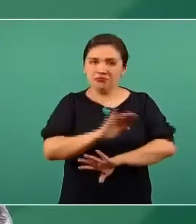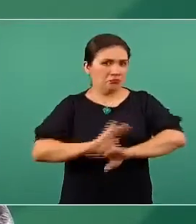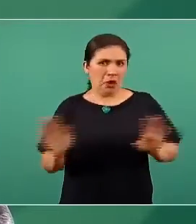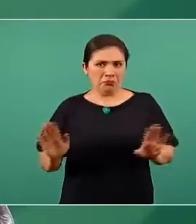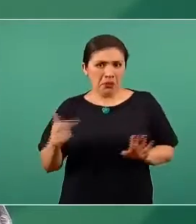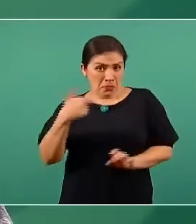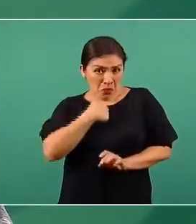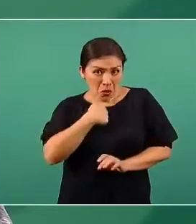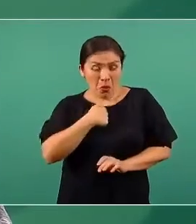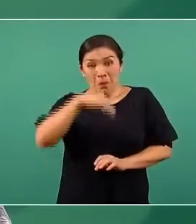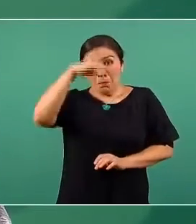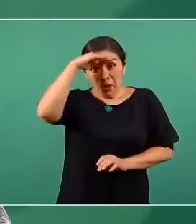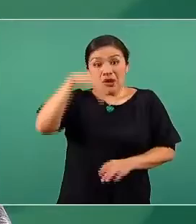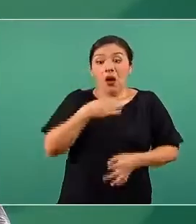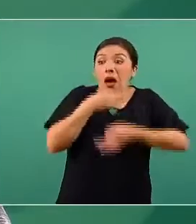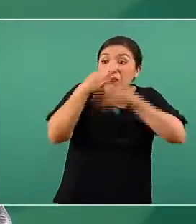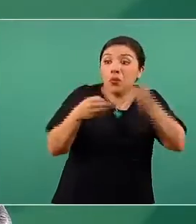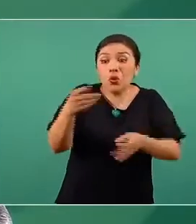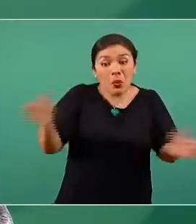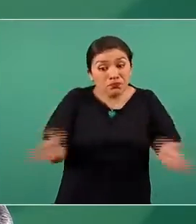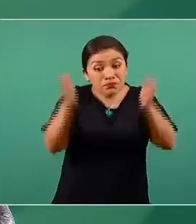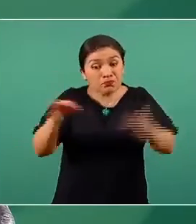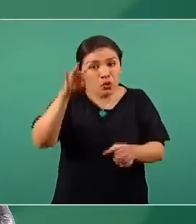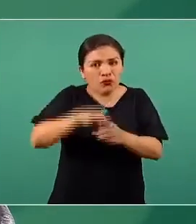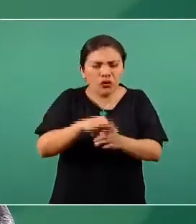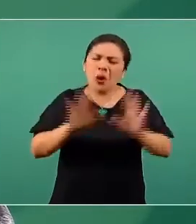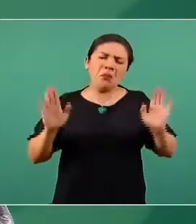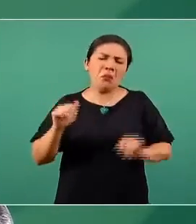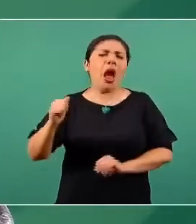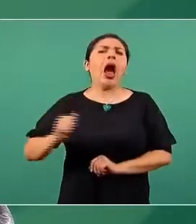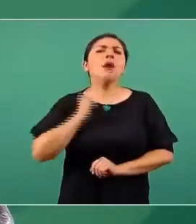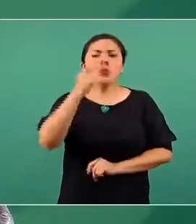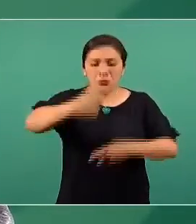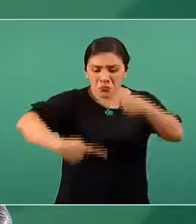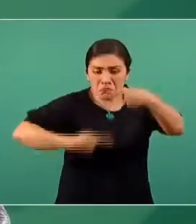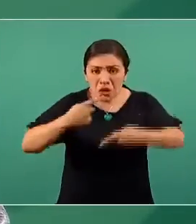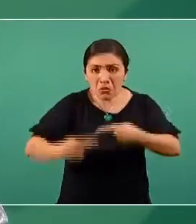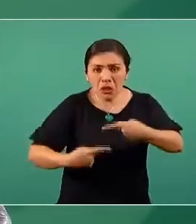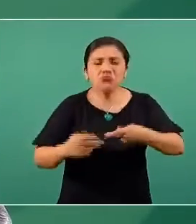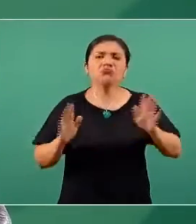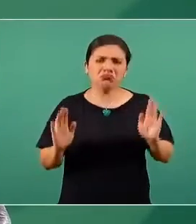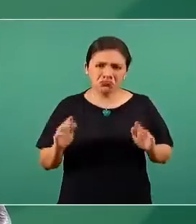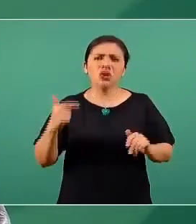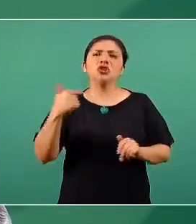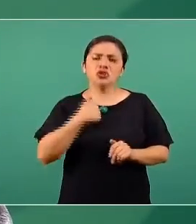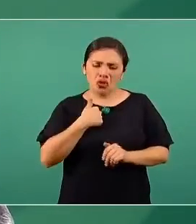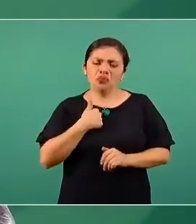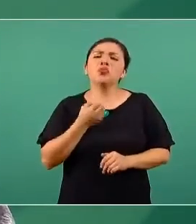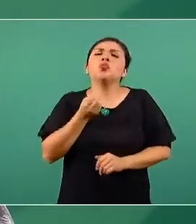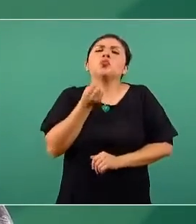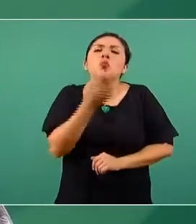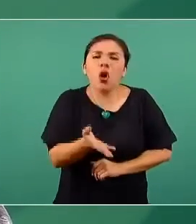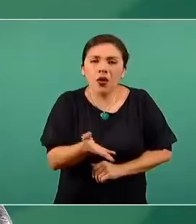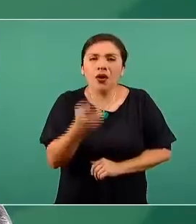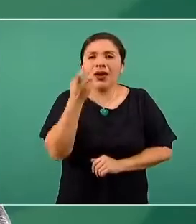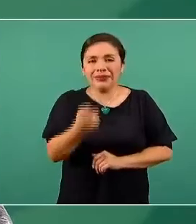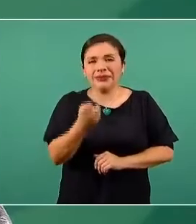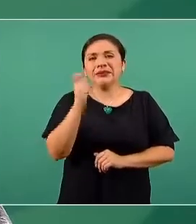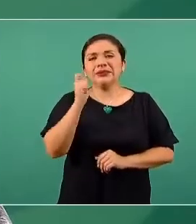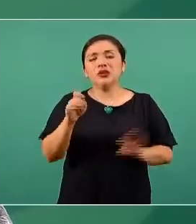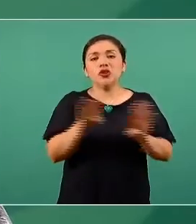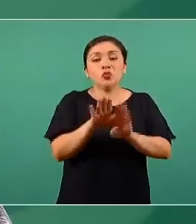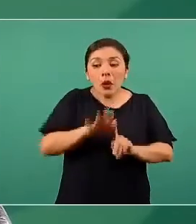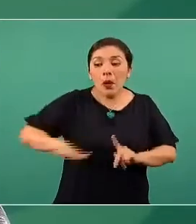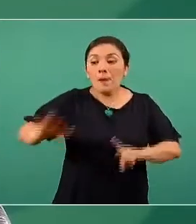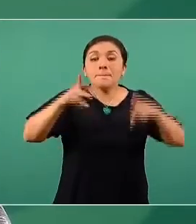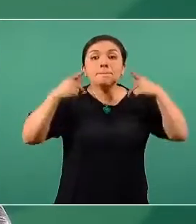nos corresponde a nosotros estar promoviendo el voto, pero aprovechamos ya que hay una pregunta, sumándonos a lo que la